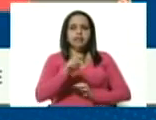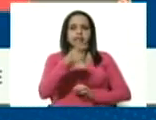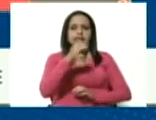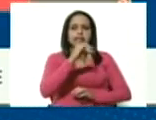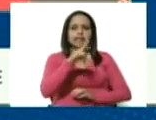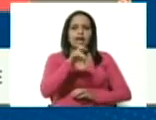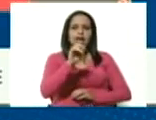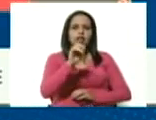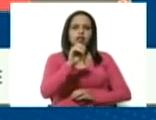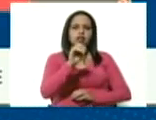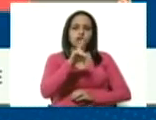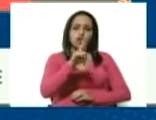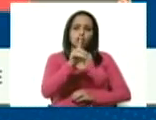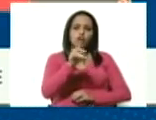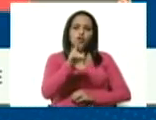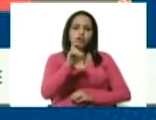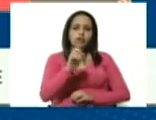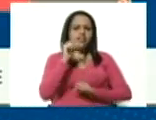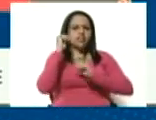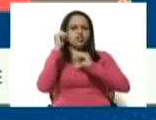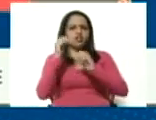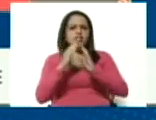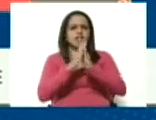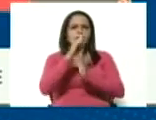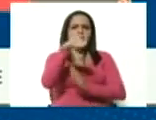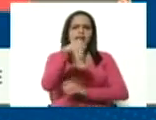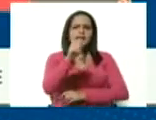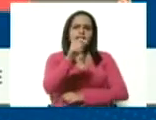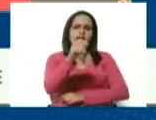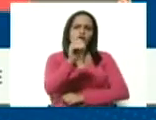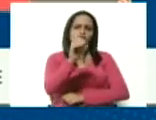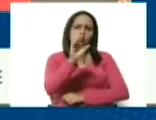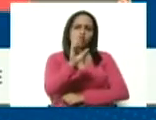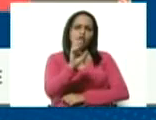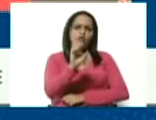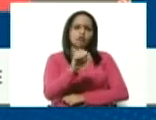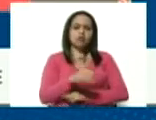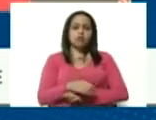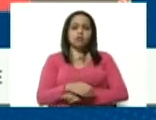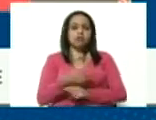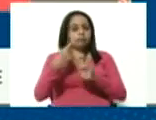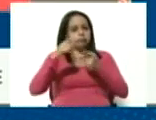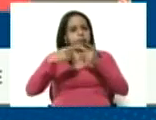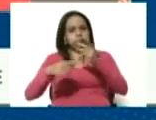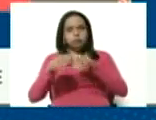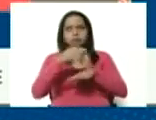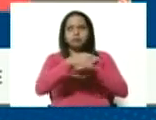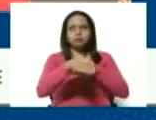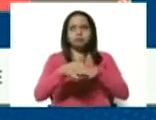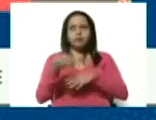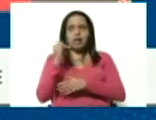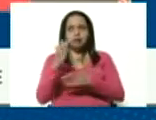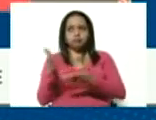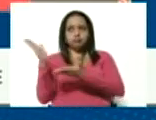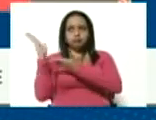La Victoria, San Mateo, Cagua y Villa de Cura. Ahí hay imágenes de la